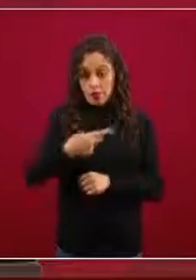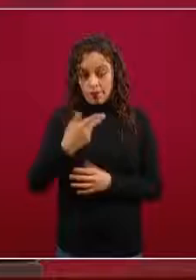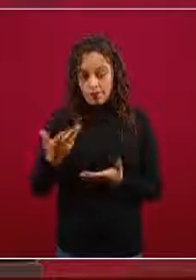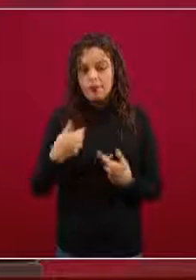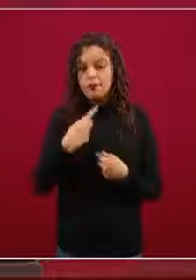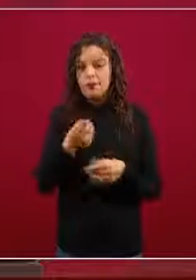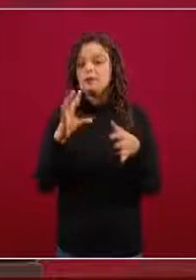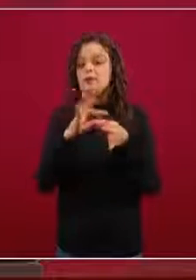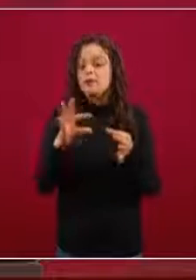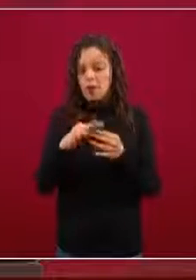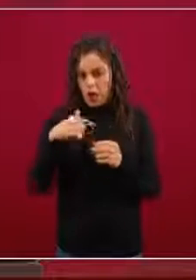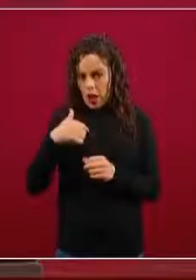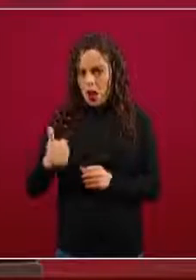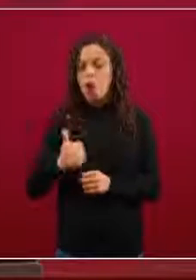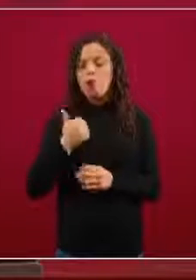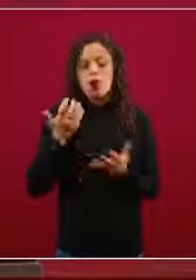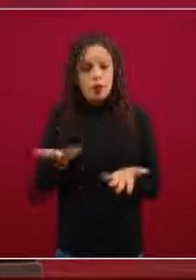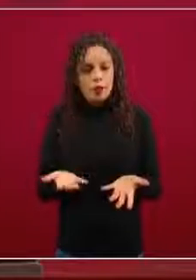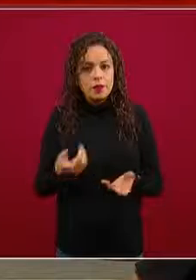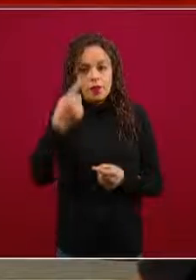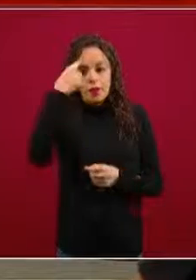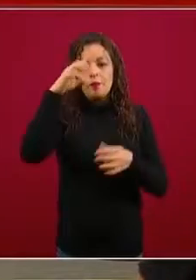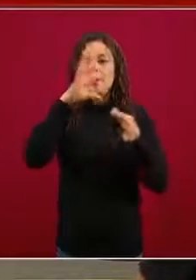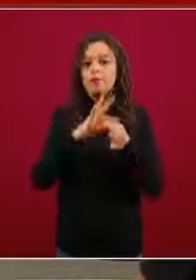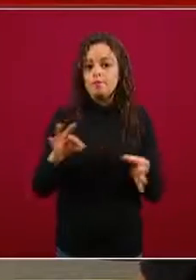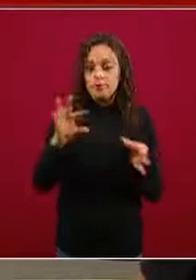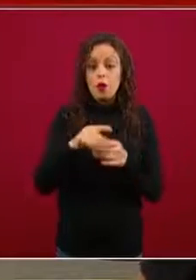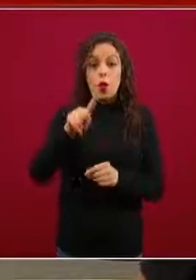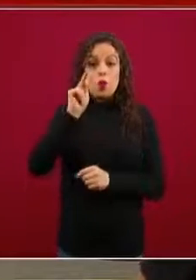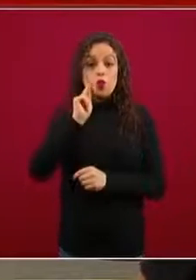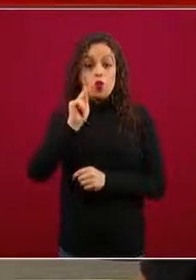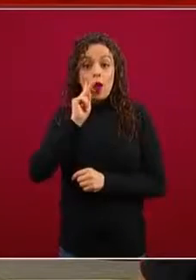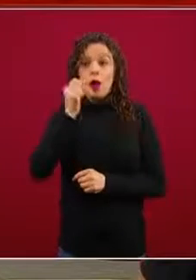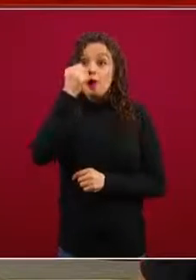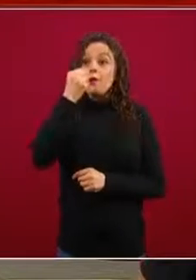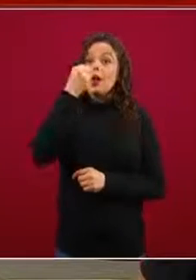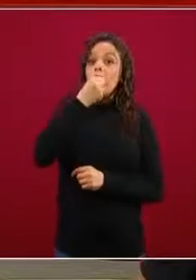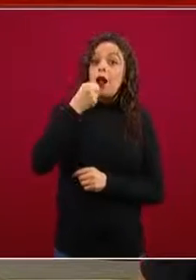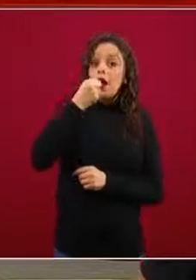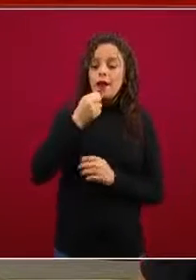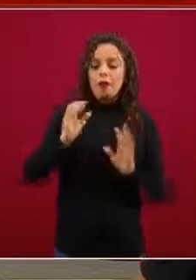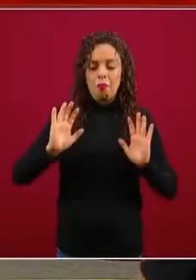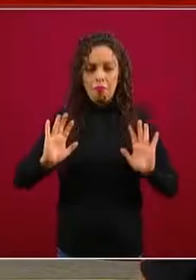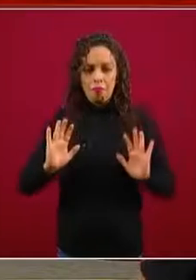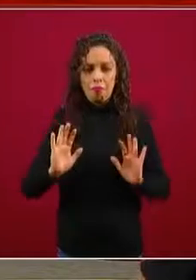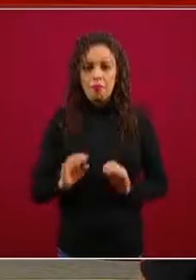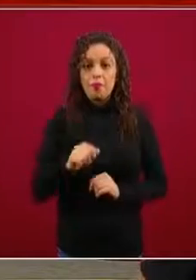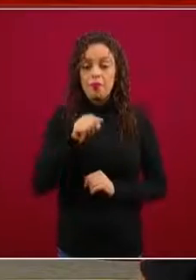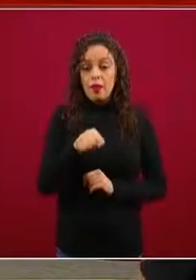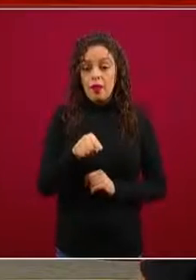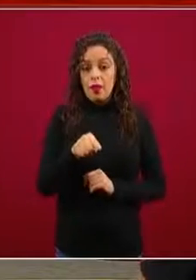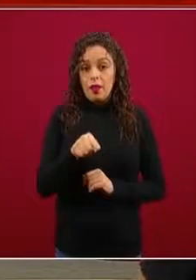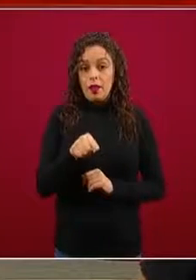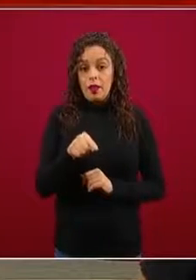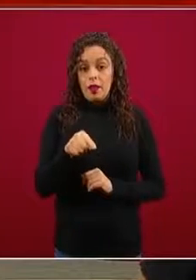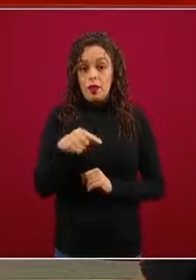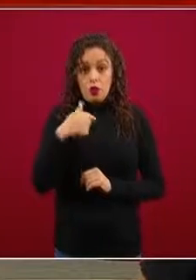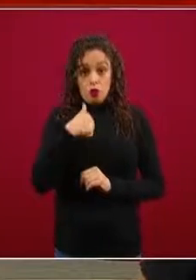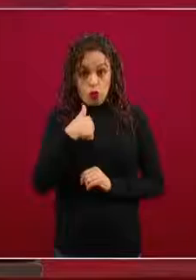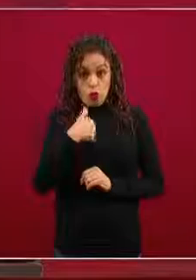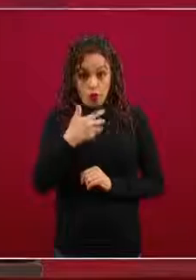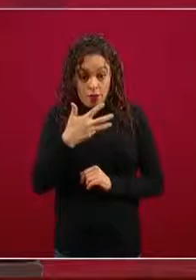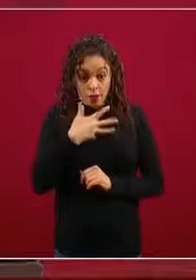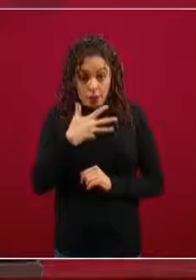pruebas. Una reacción natural, esperable, es si soy contacto, quiero hacerme la prueba para saber